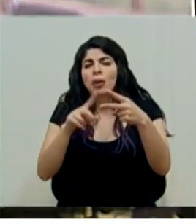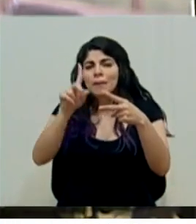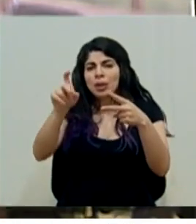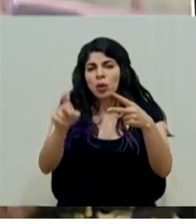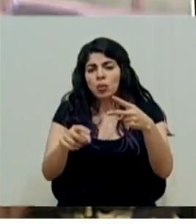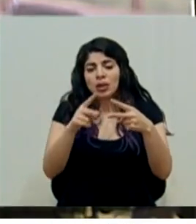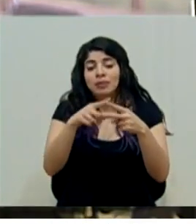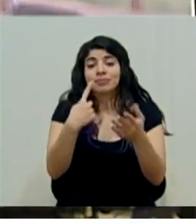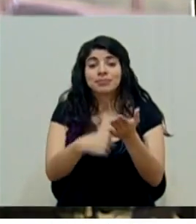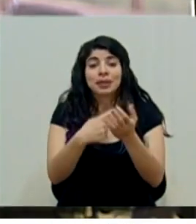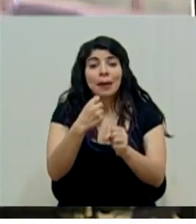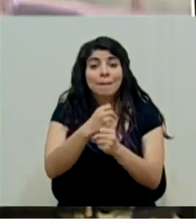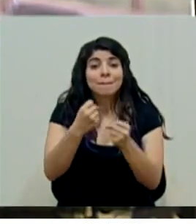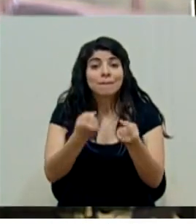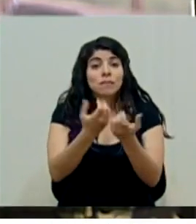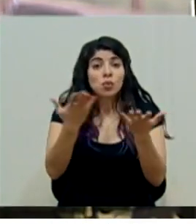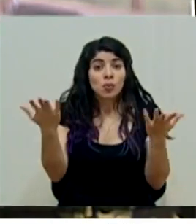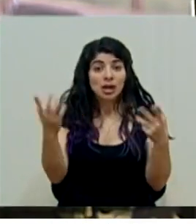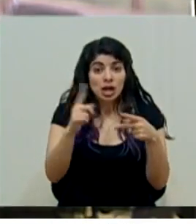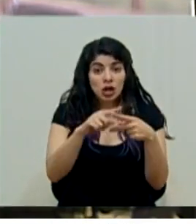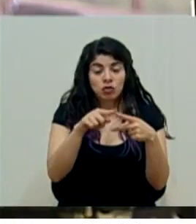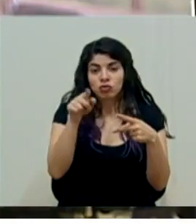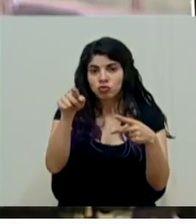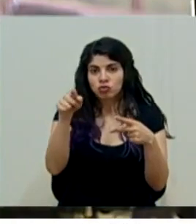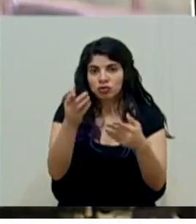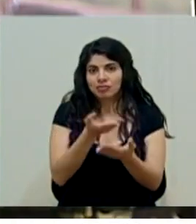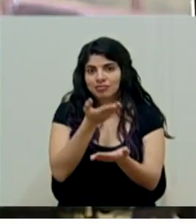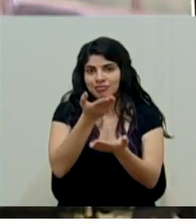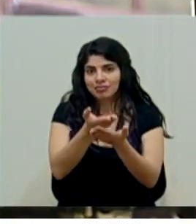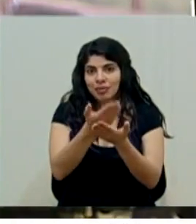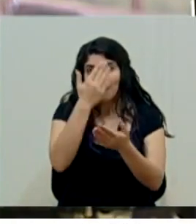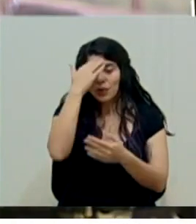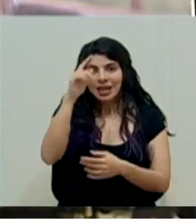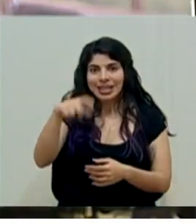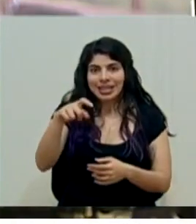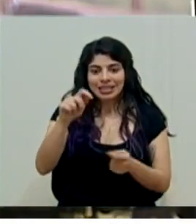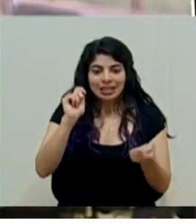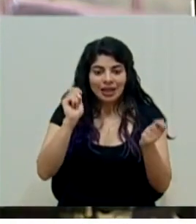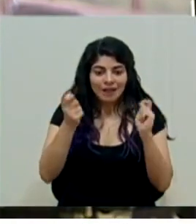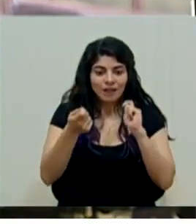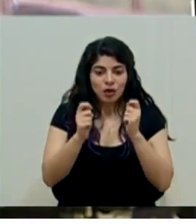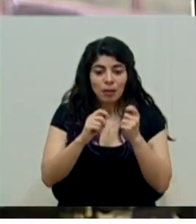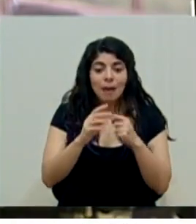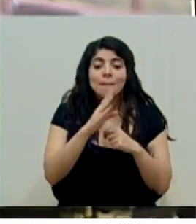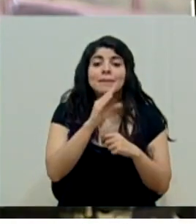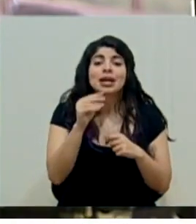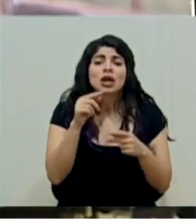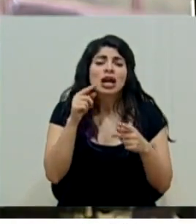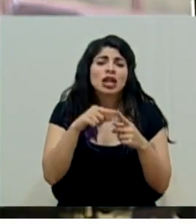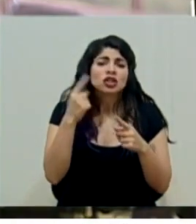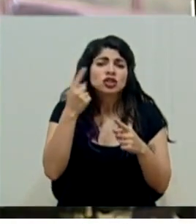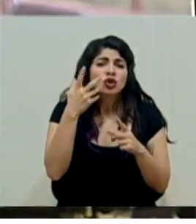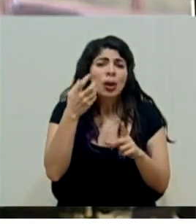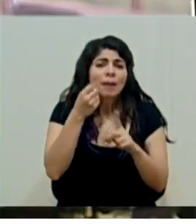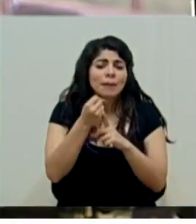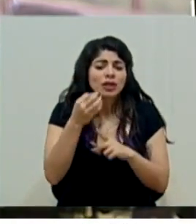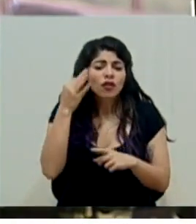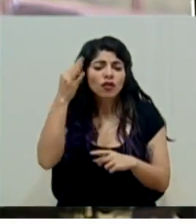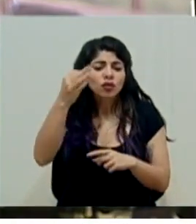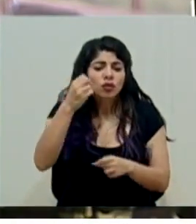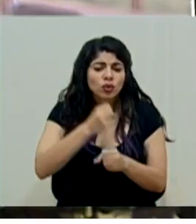discusión de empleo público, usted lo puso en el tapete hoy sobre la necesidad de hacer esa reforma, pero solo afectaría a los futuros